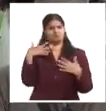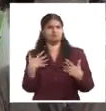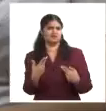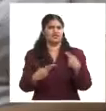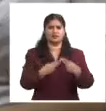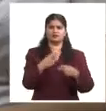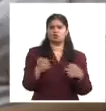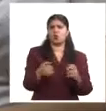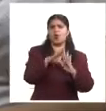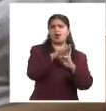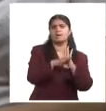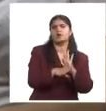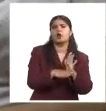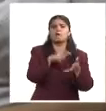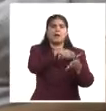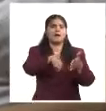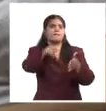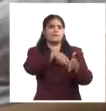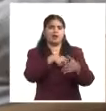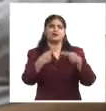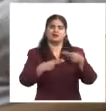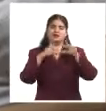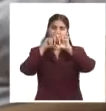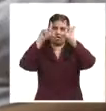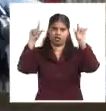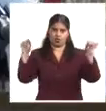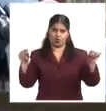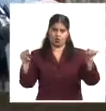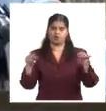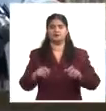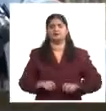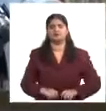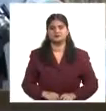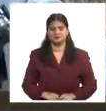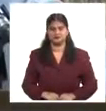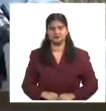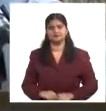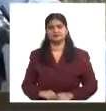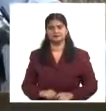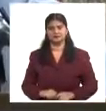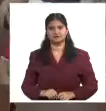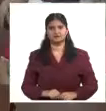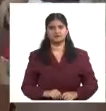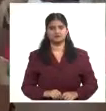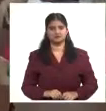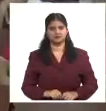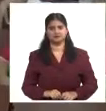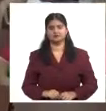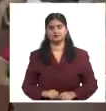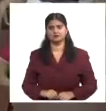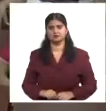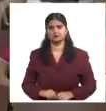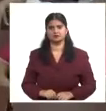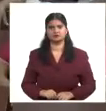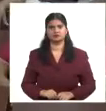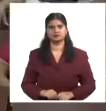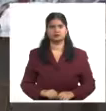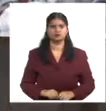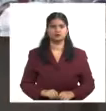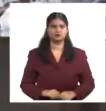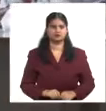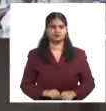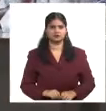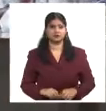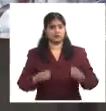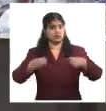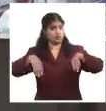innovaciones científicas y otras alternativas que han implementado los galenos para asegurar la asistencia médica ante las limitaciones del bloqueo.